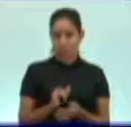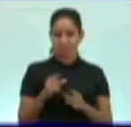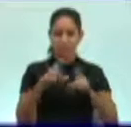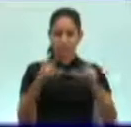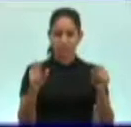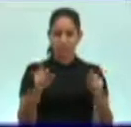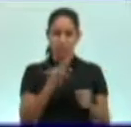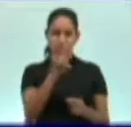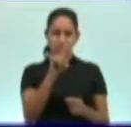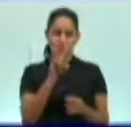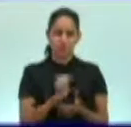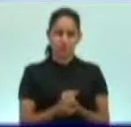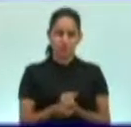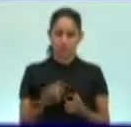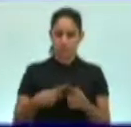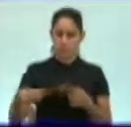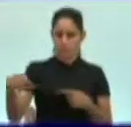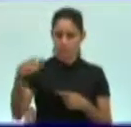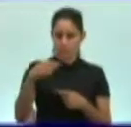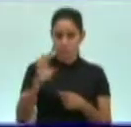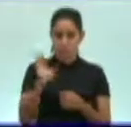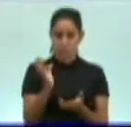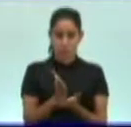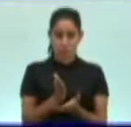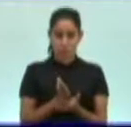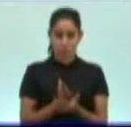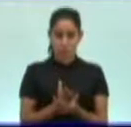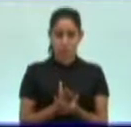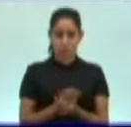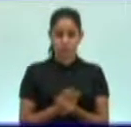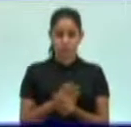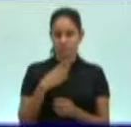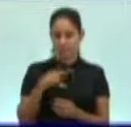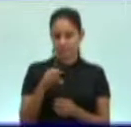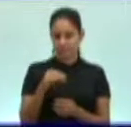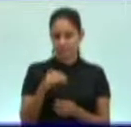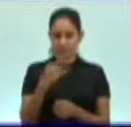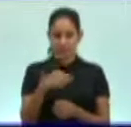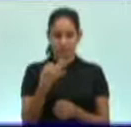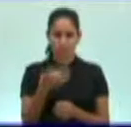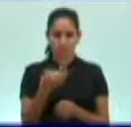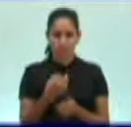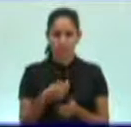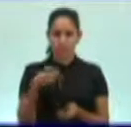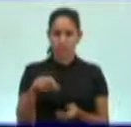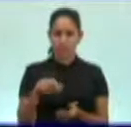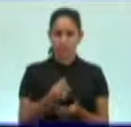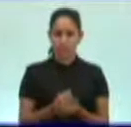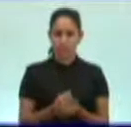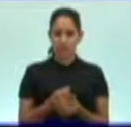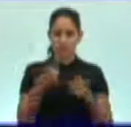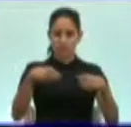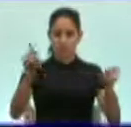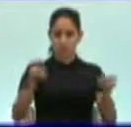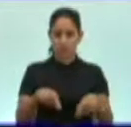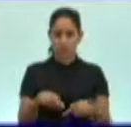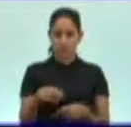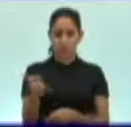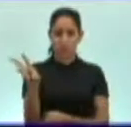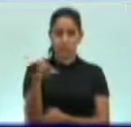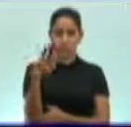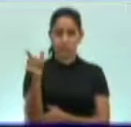noveno, en el nivel educativo, pues se refiere a que el escudo de la Palma Real